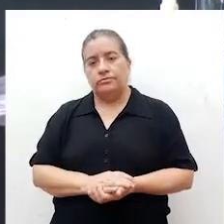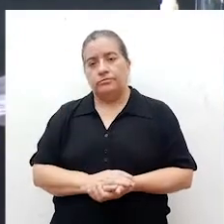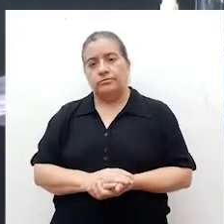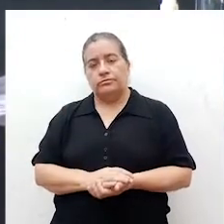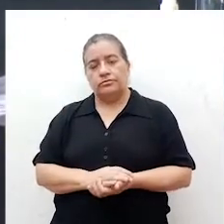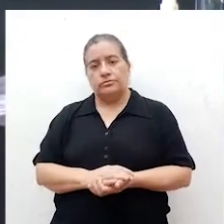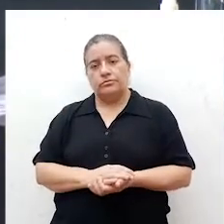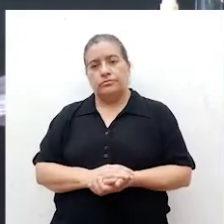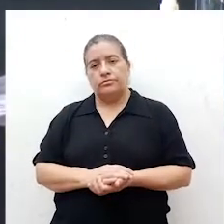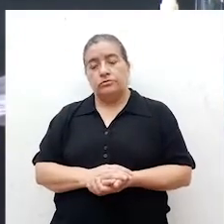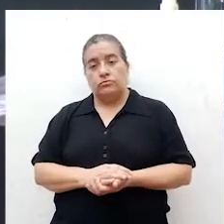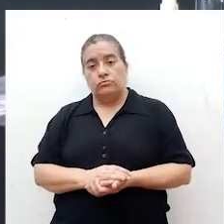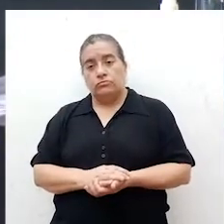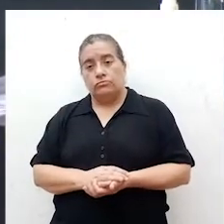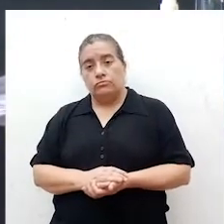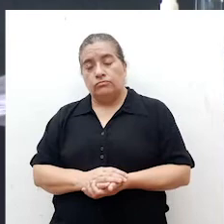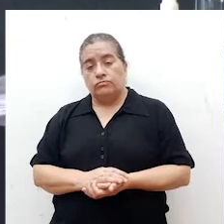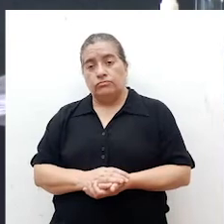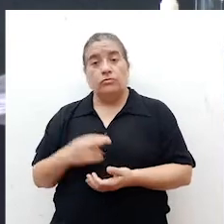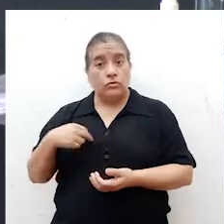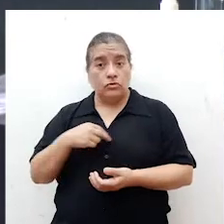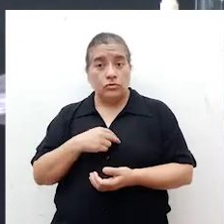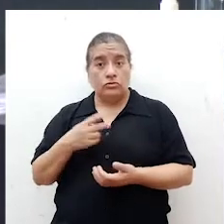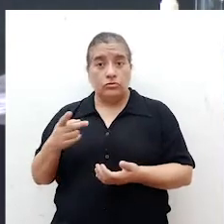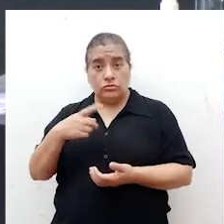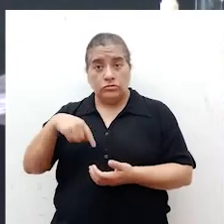posible. Nosotros